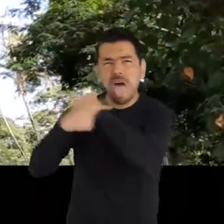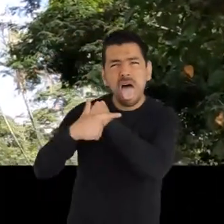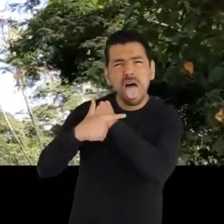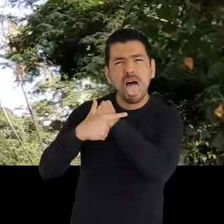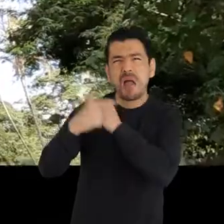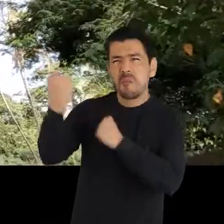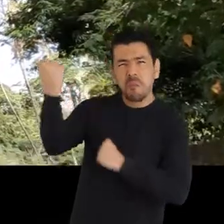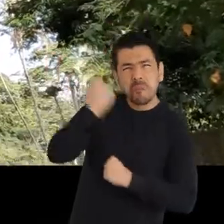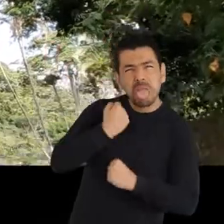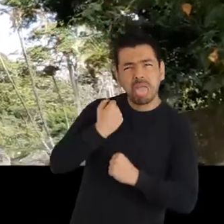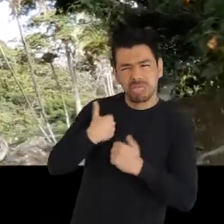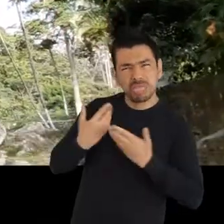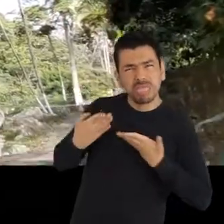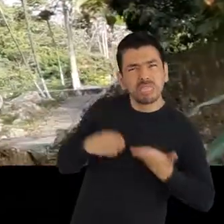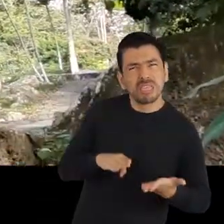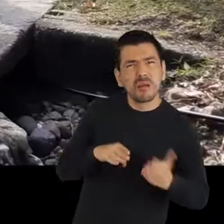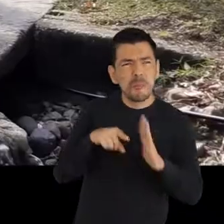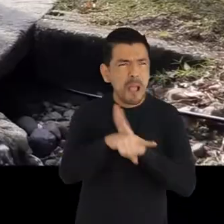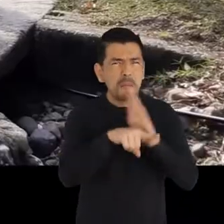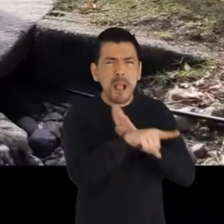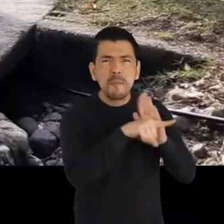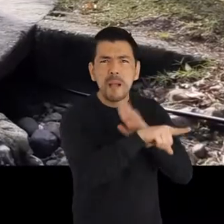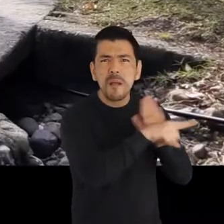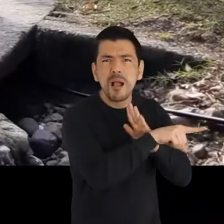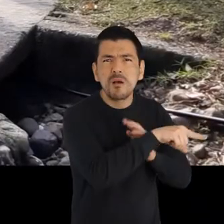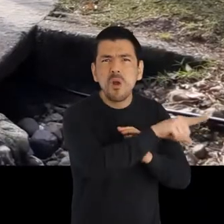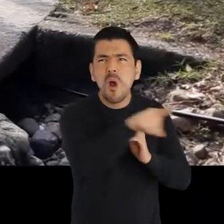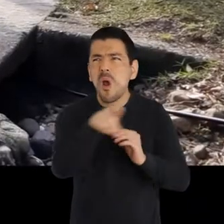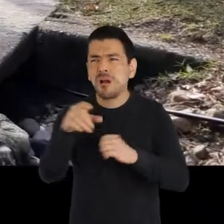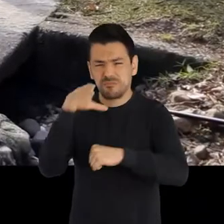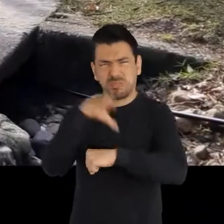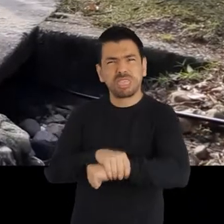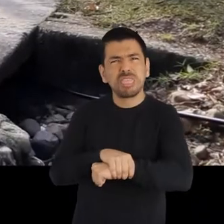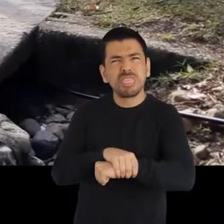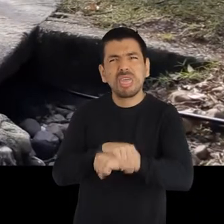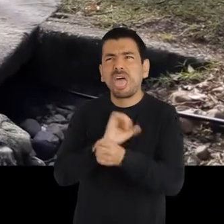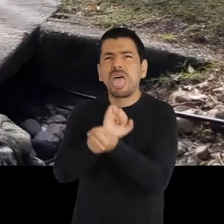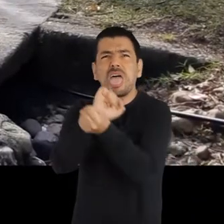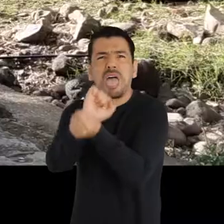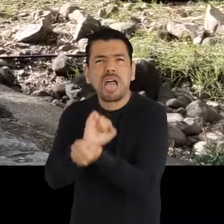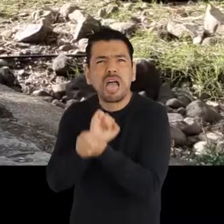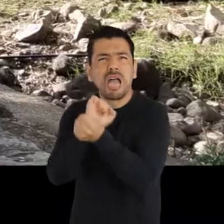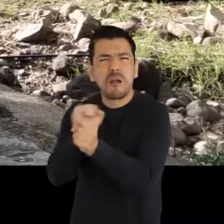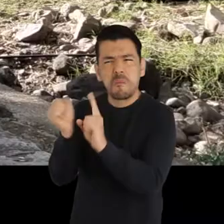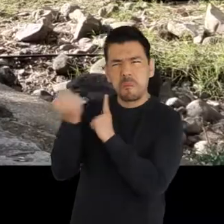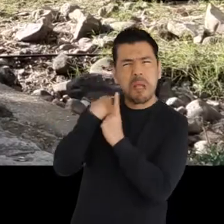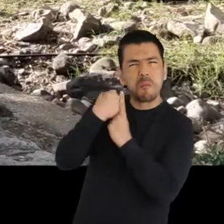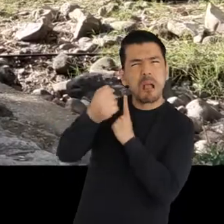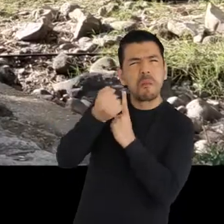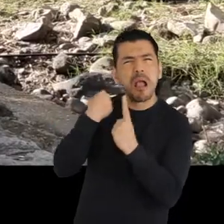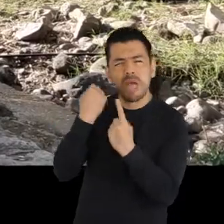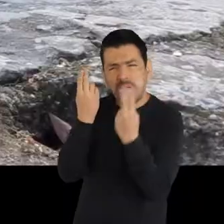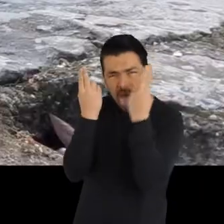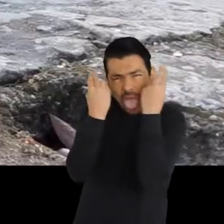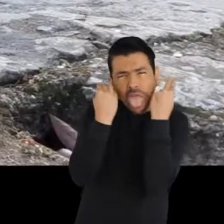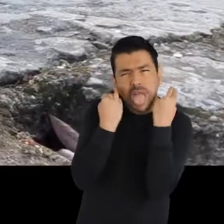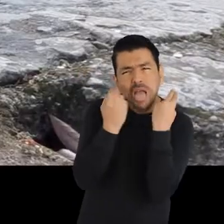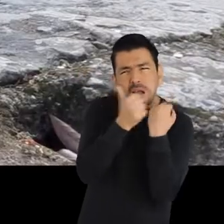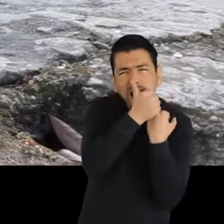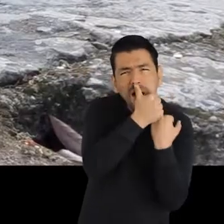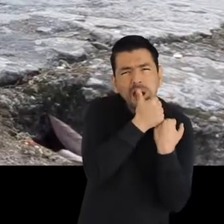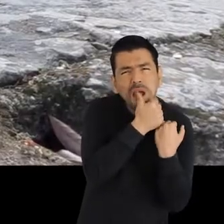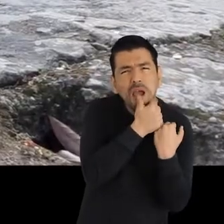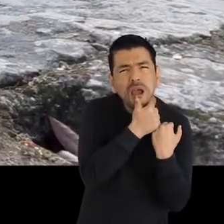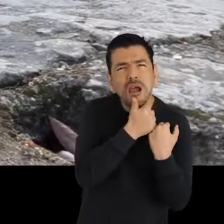hermanos. Fui capturada, golpeada, sometida, humillada y vendida a los esclavistas